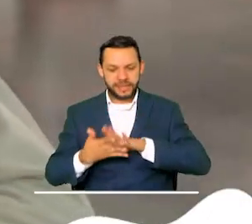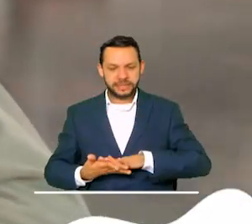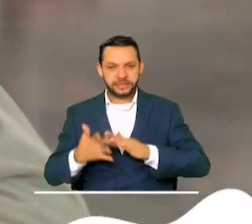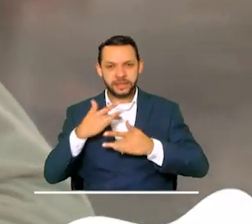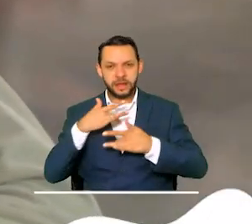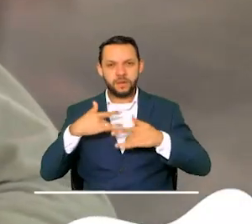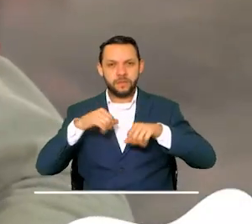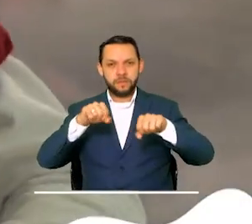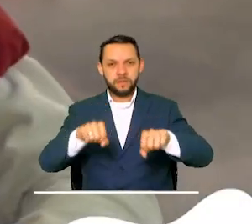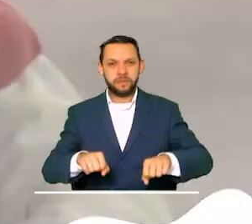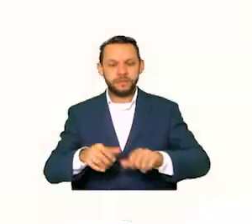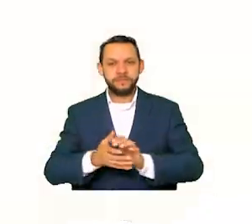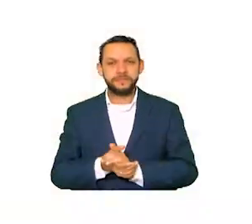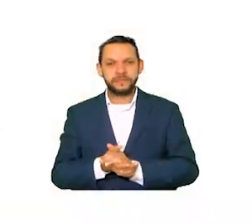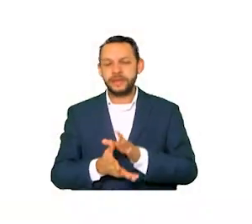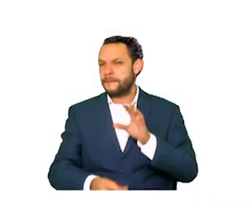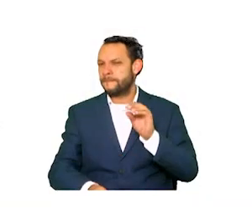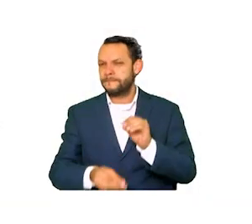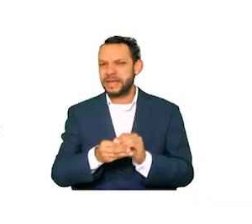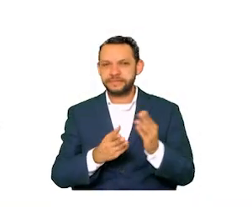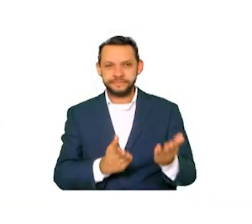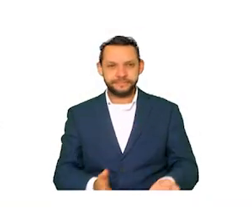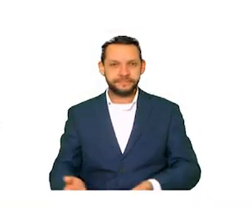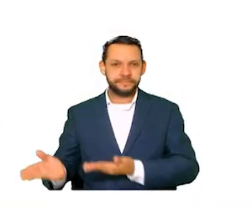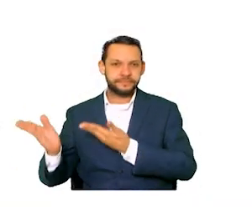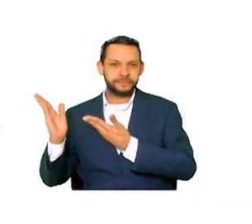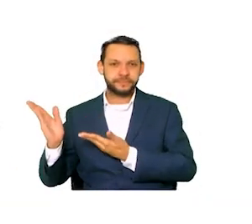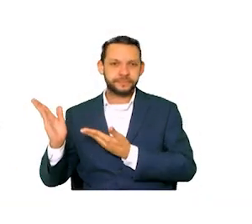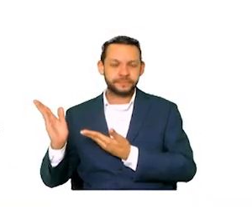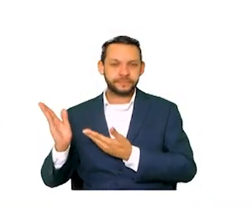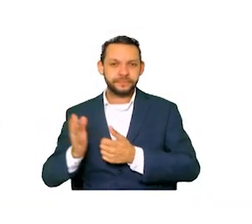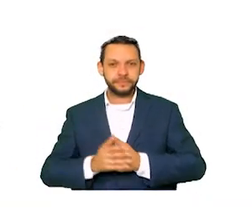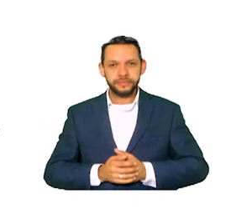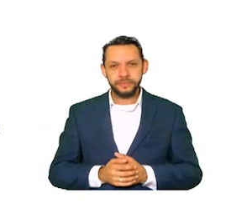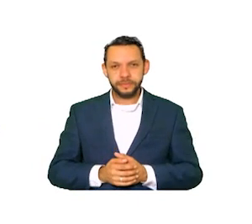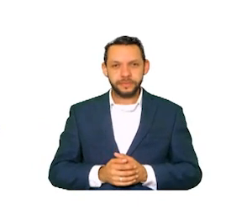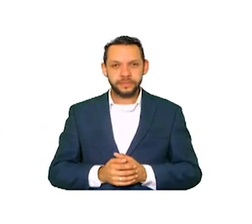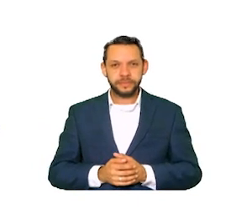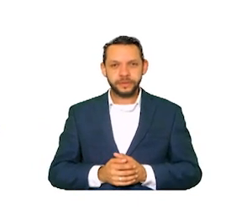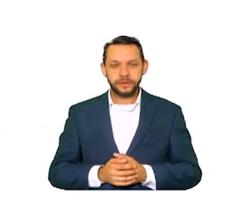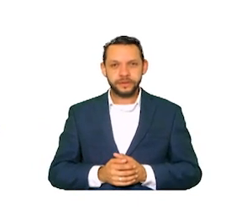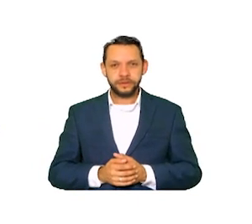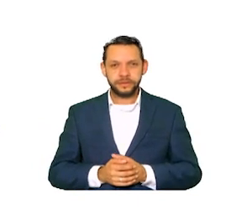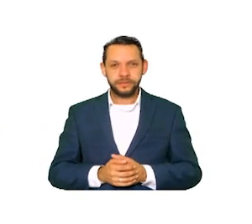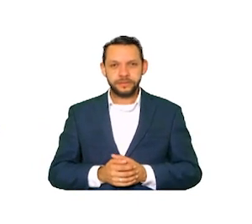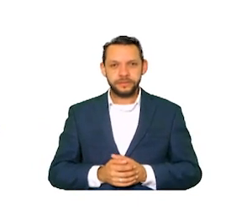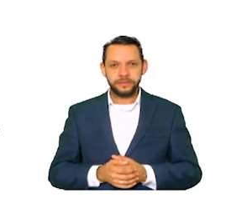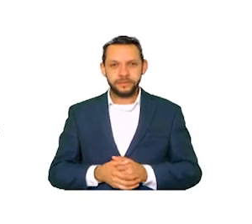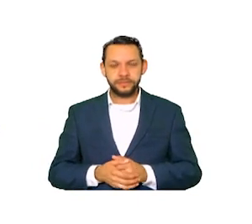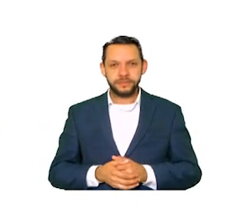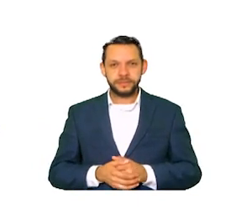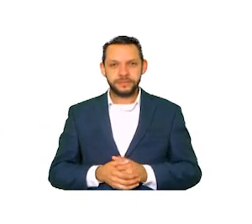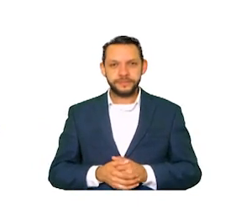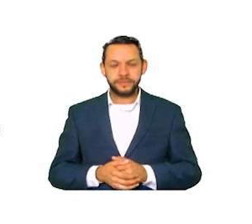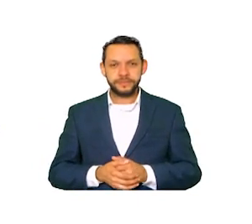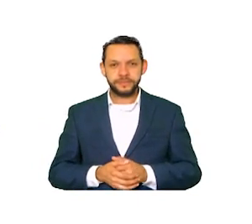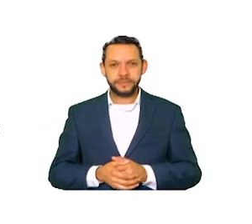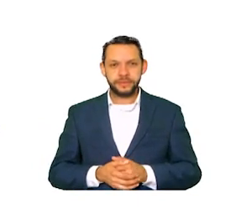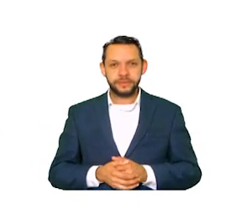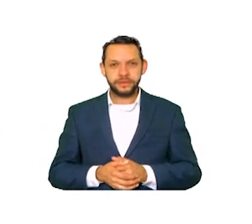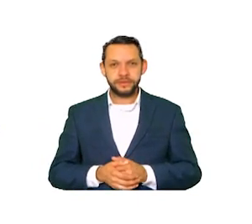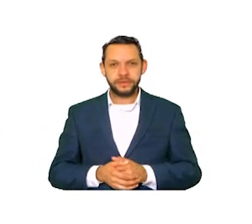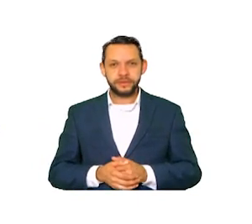saludable. Más información al 310-627-1742.